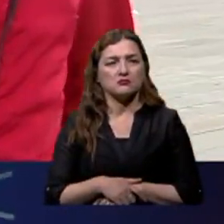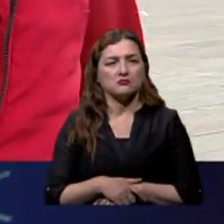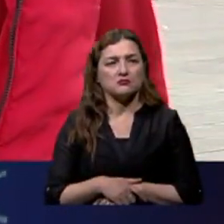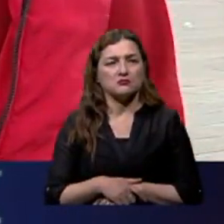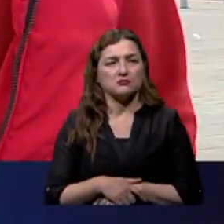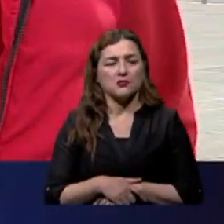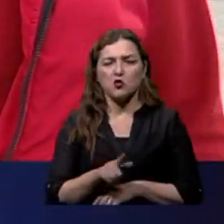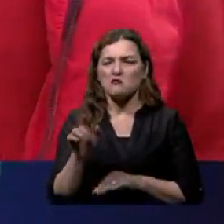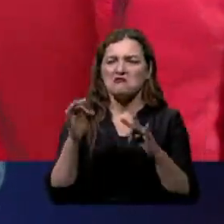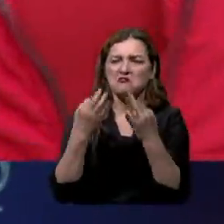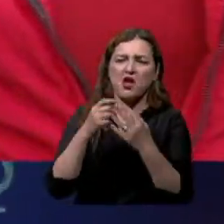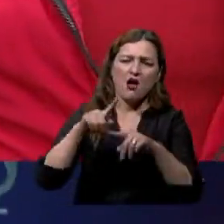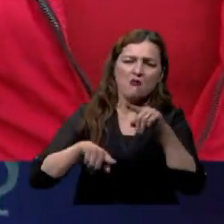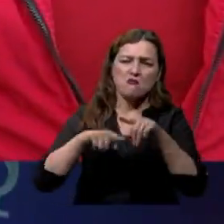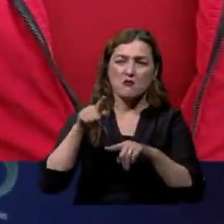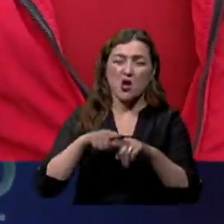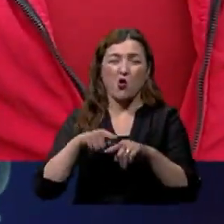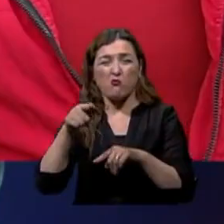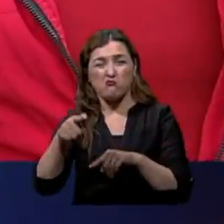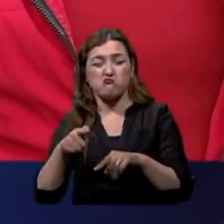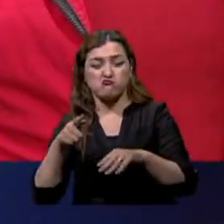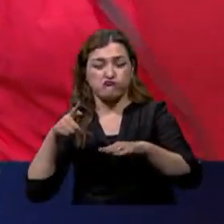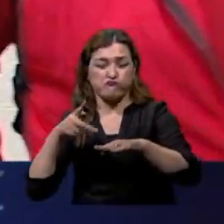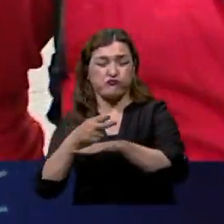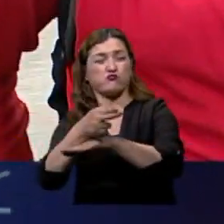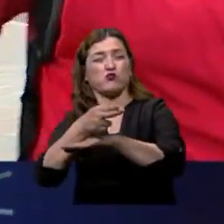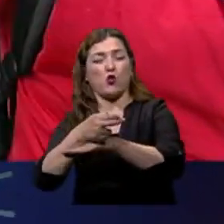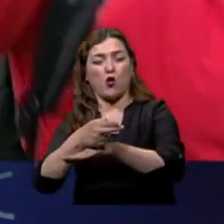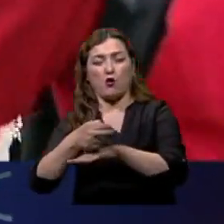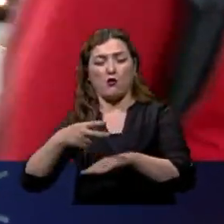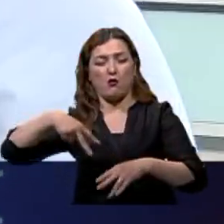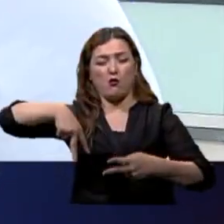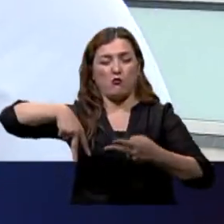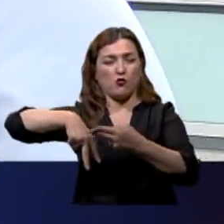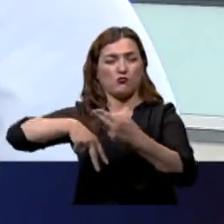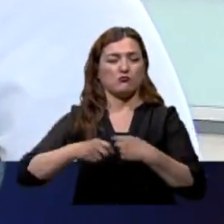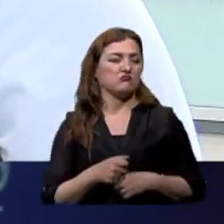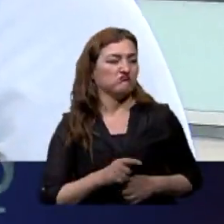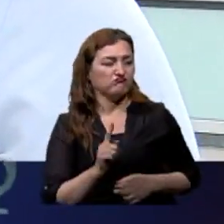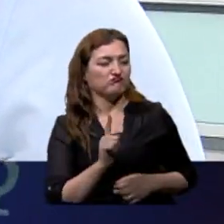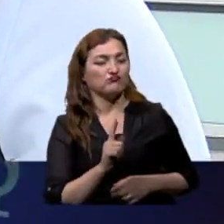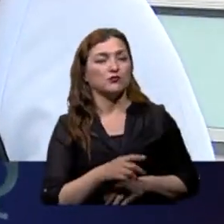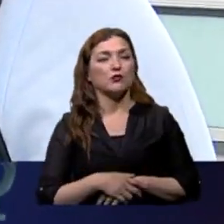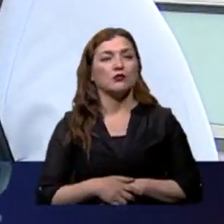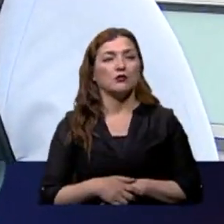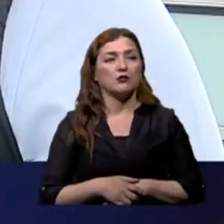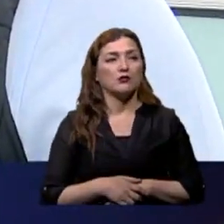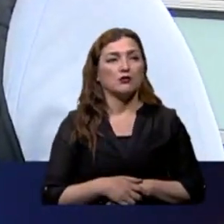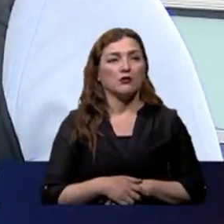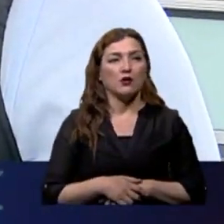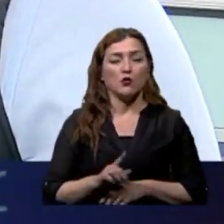Un familiar, amigo que haya sufrido de amputación. No, muchas gracias. Amputaciones, ¿no?